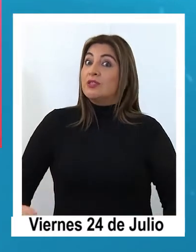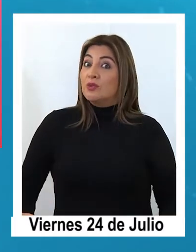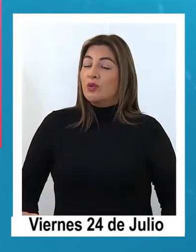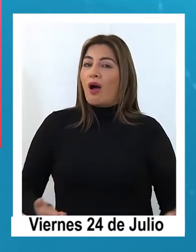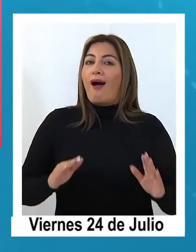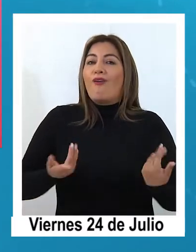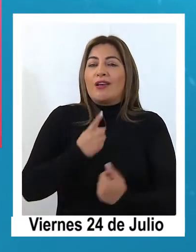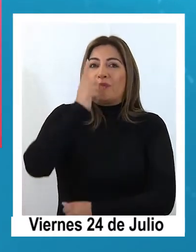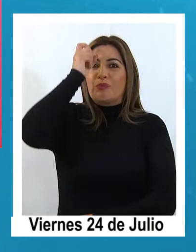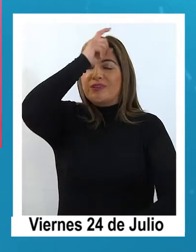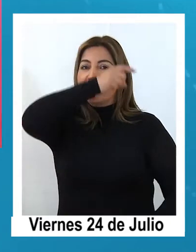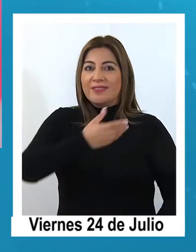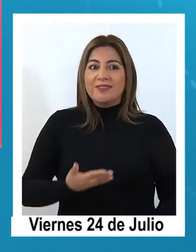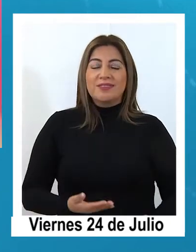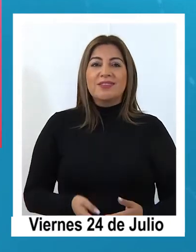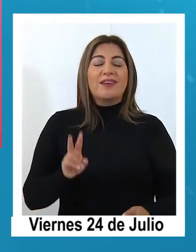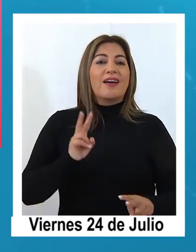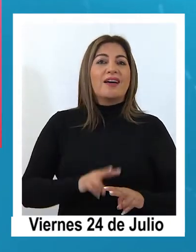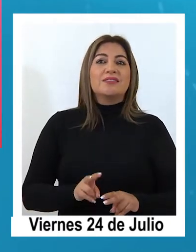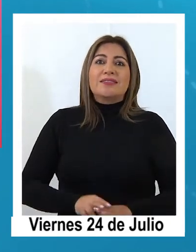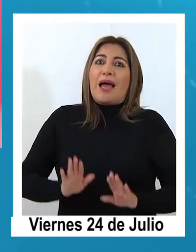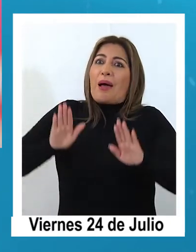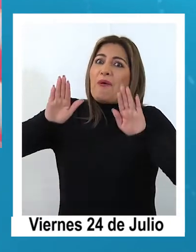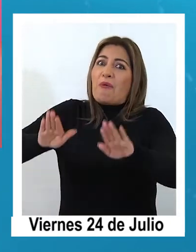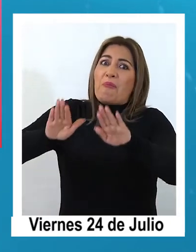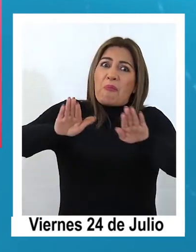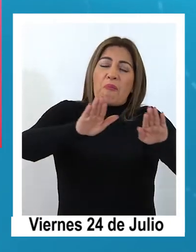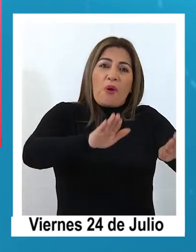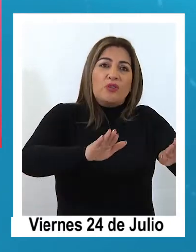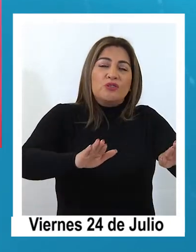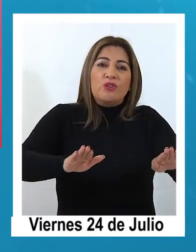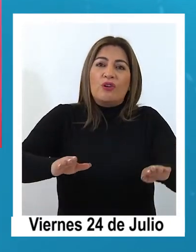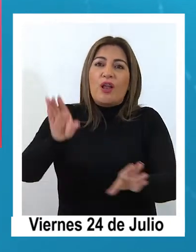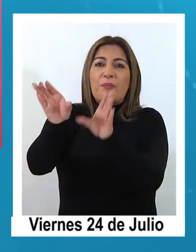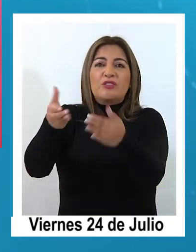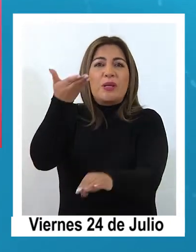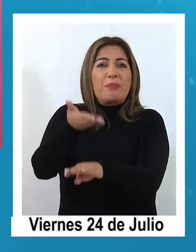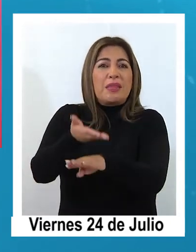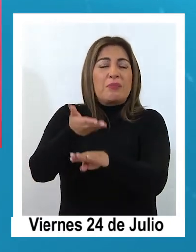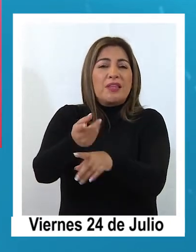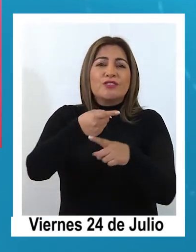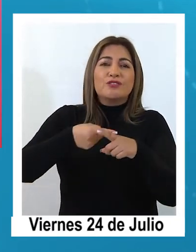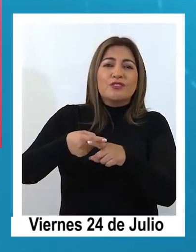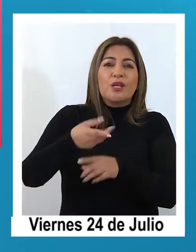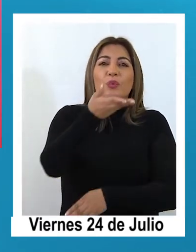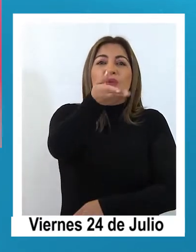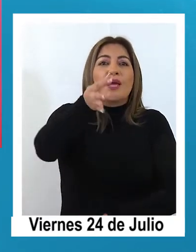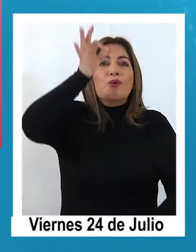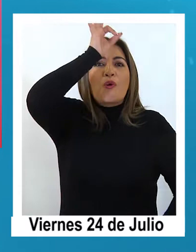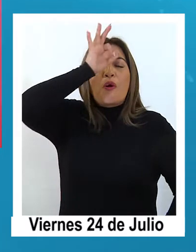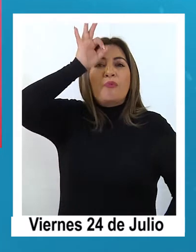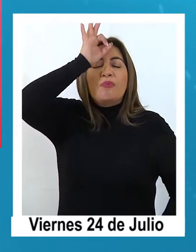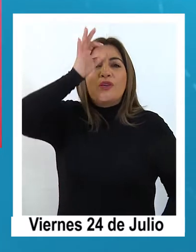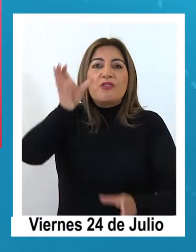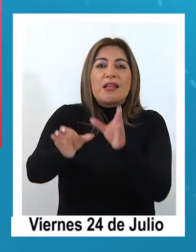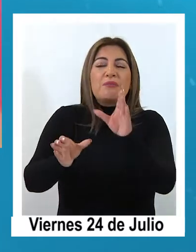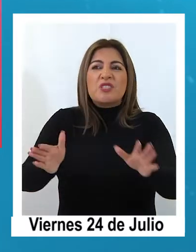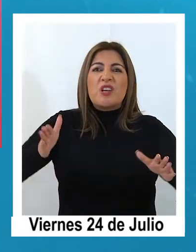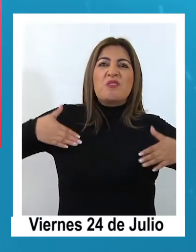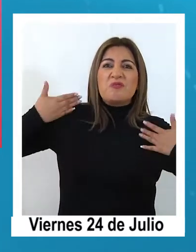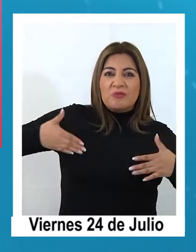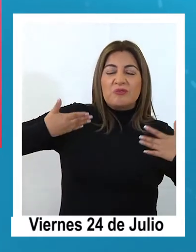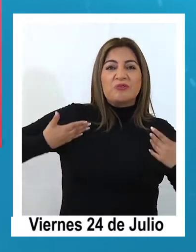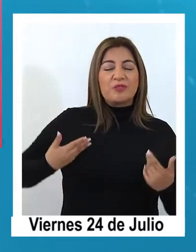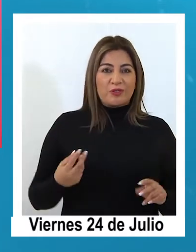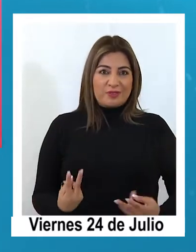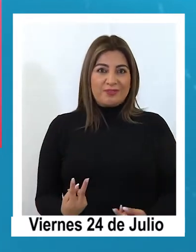bastante difícil, digamos, poner un dique de contención a todas las demandas sociales. ¿Cómo ves tú esta efervescencia de la ciudadanía en